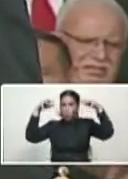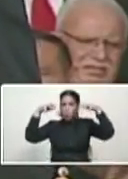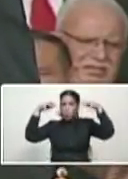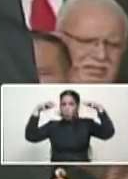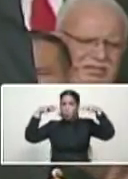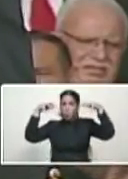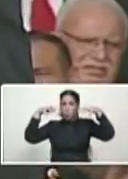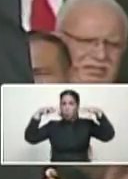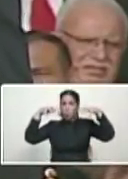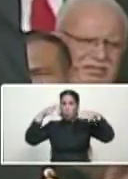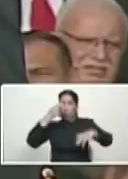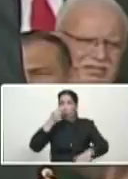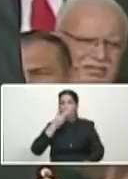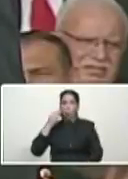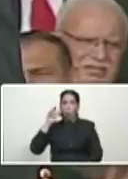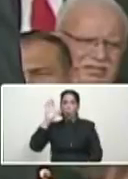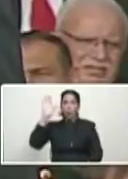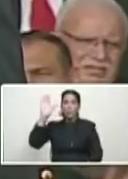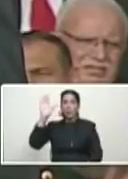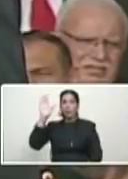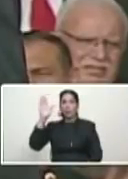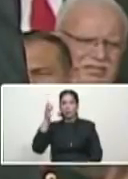del juramento de lealtad